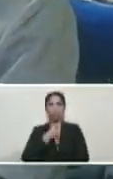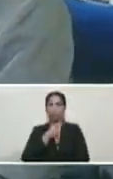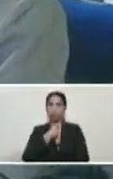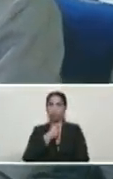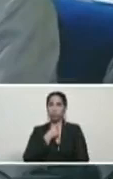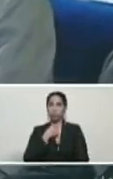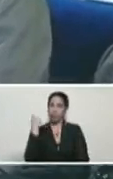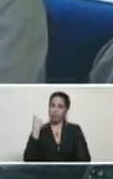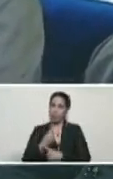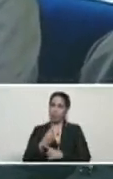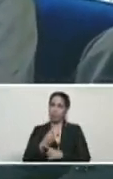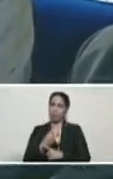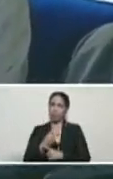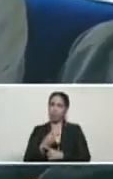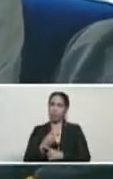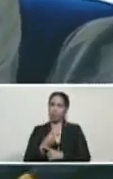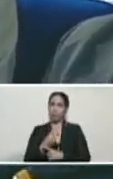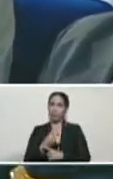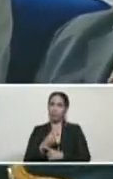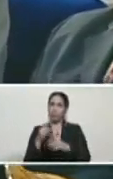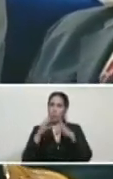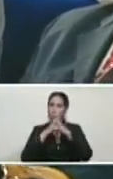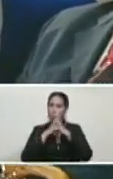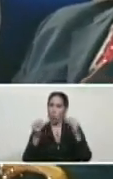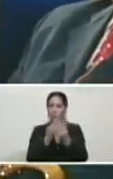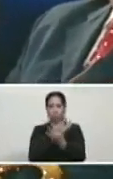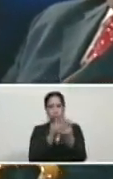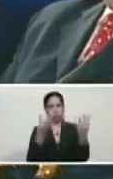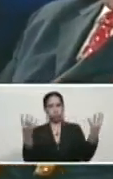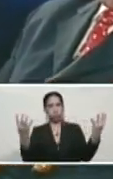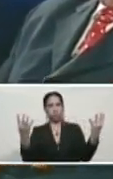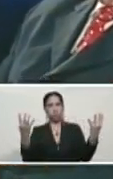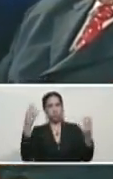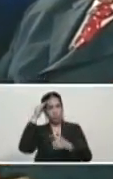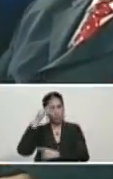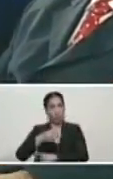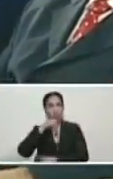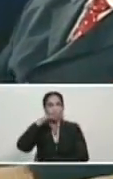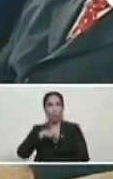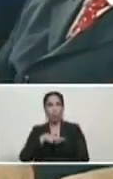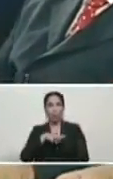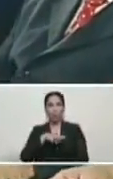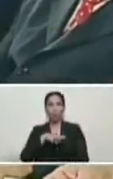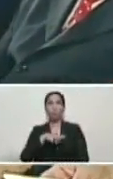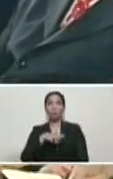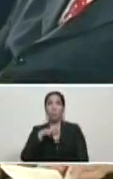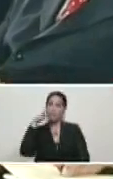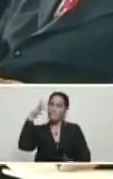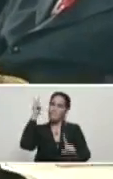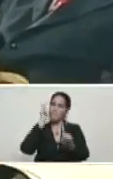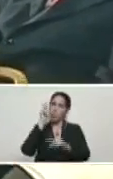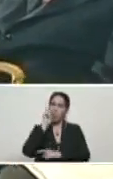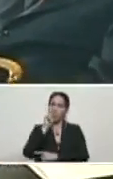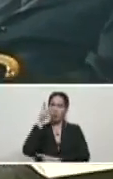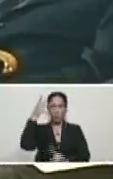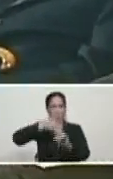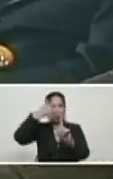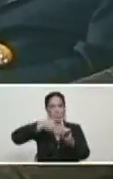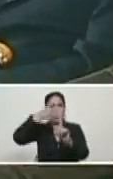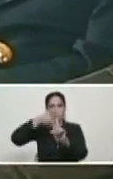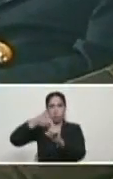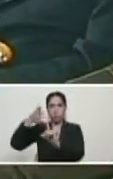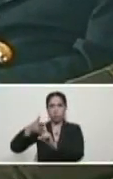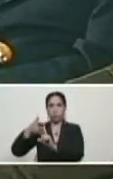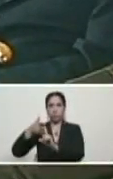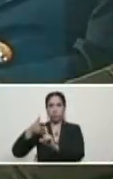cumpliera esta orden, que todo este ejército de historiadores fueran profesores de primera línea, profesores de planta